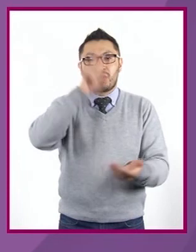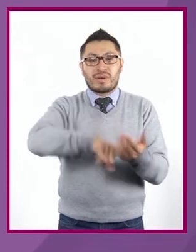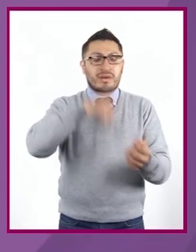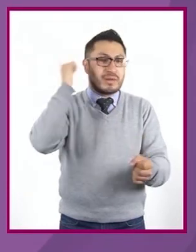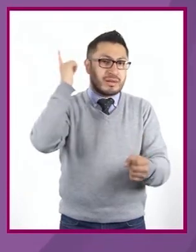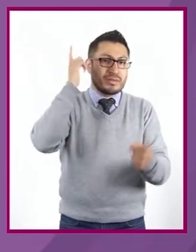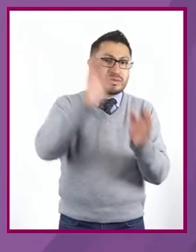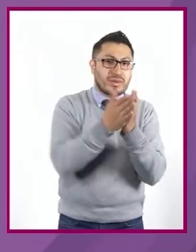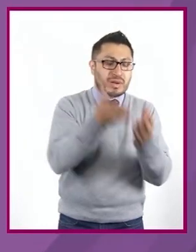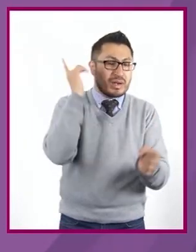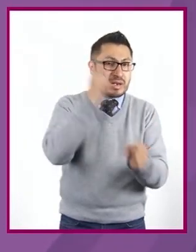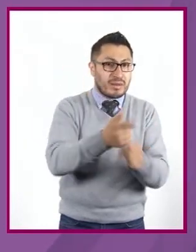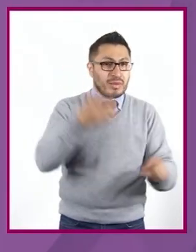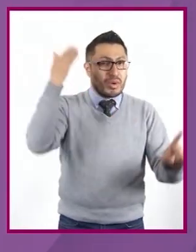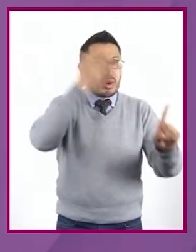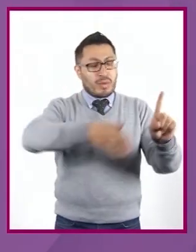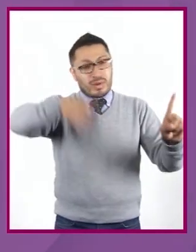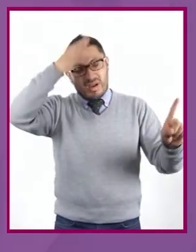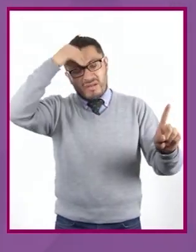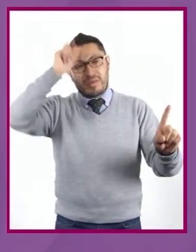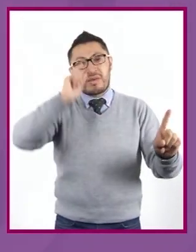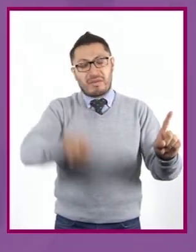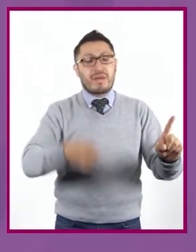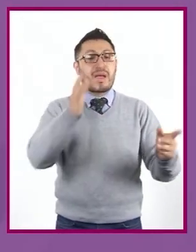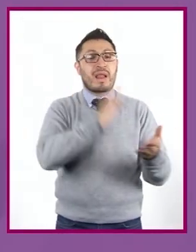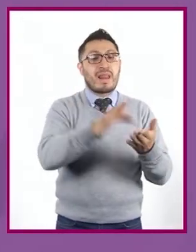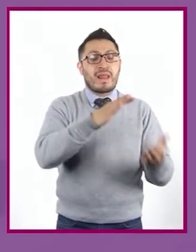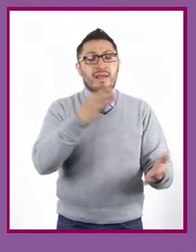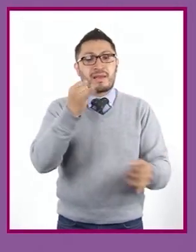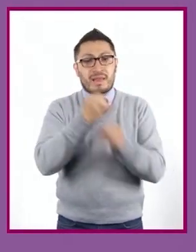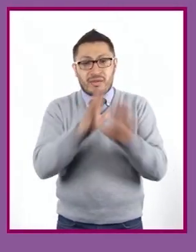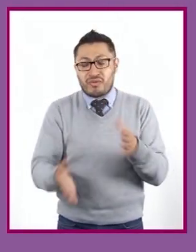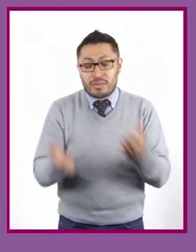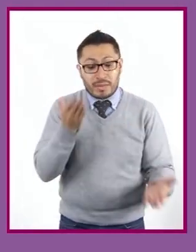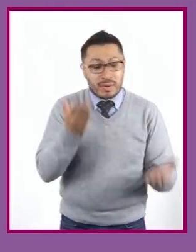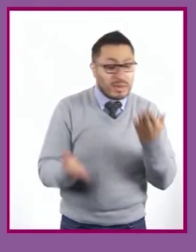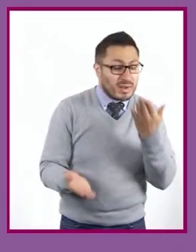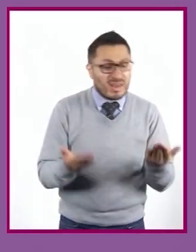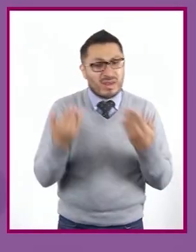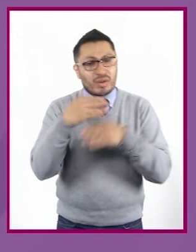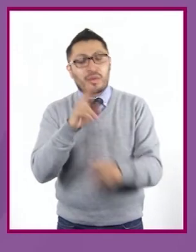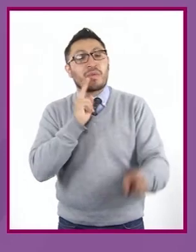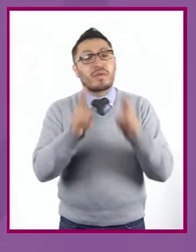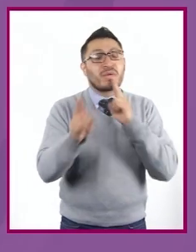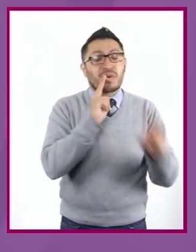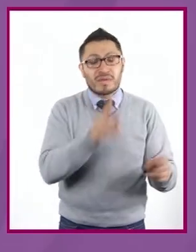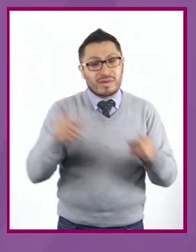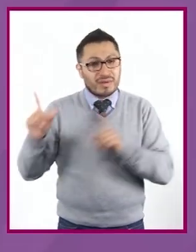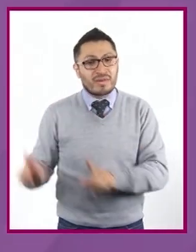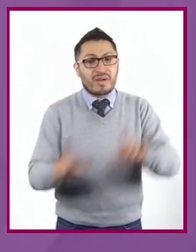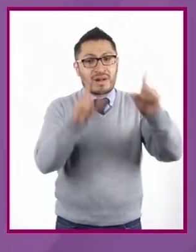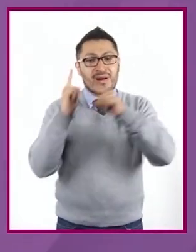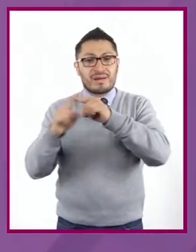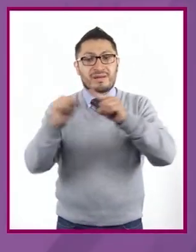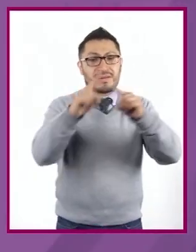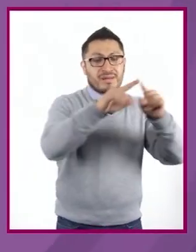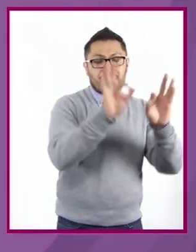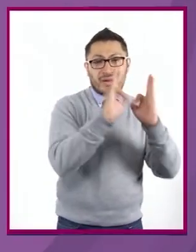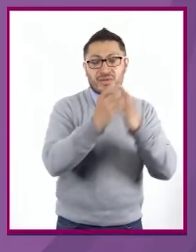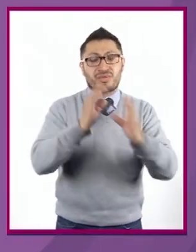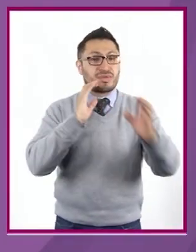el aprendizaje esperado. Lee y compara notas informativas sobre una noticia que se publican en diversos